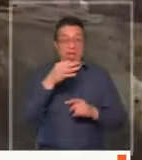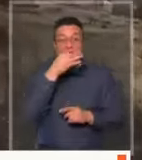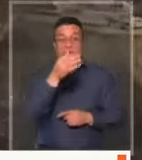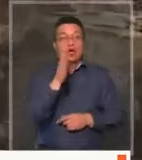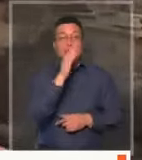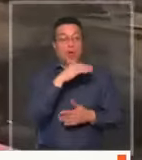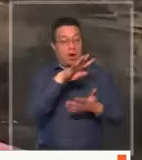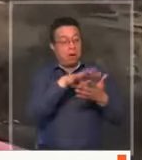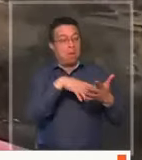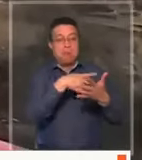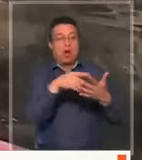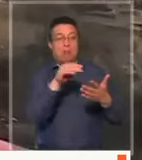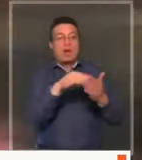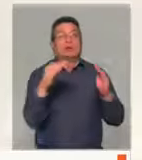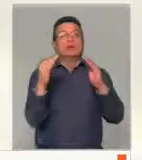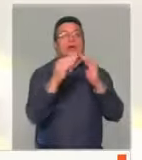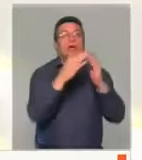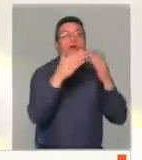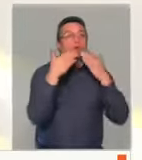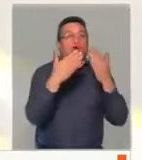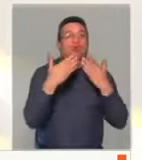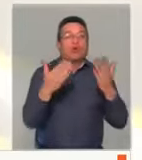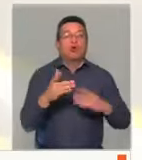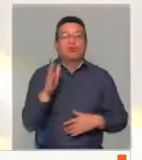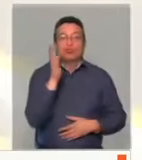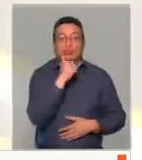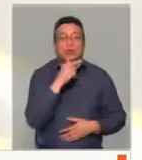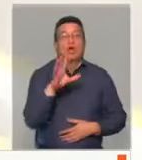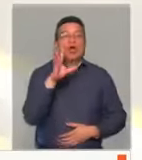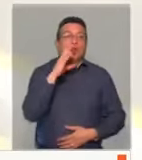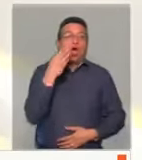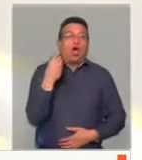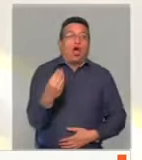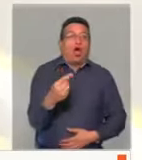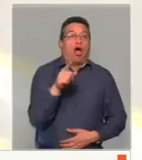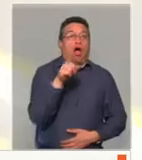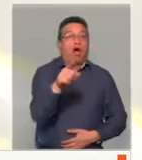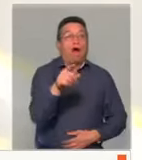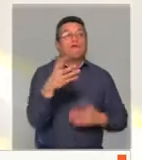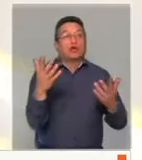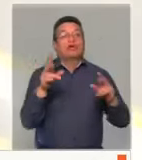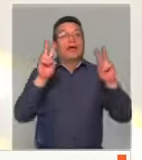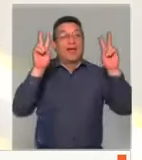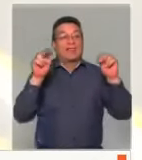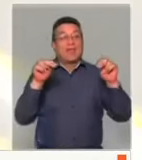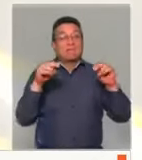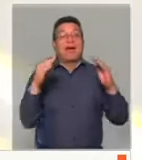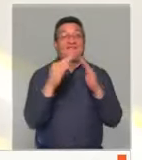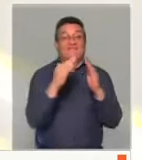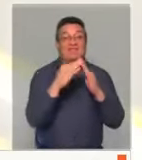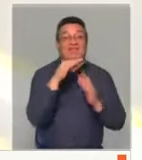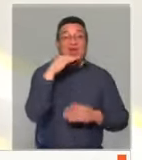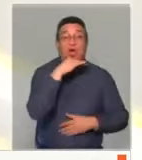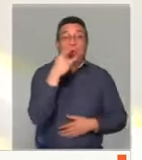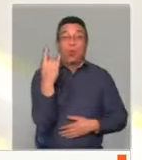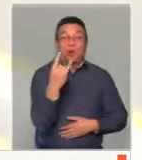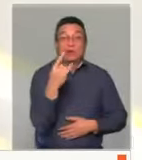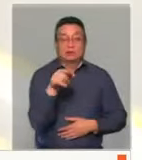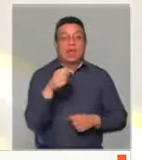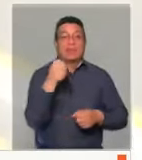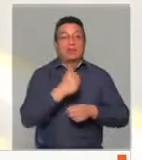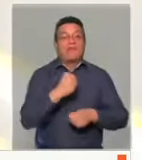la instalación de viviendas de emergencia. Es evidente, ¿cierto?, que hoy día en tema de vivienda de emergencia hay un trabajo que es